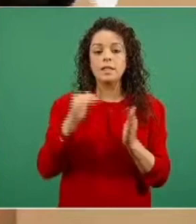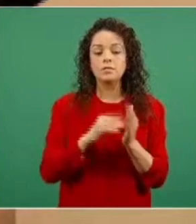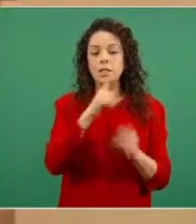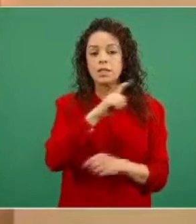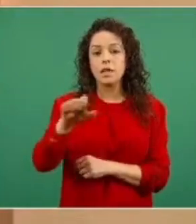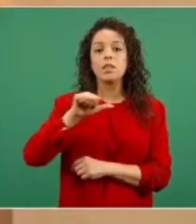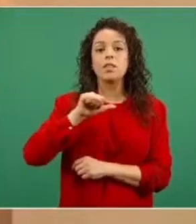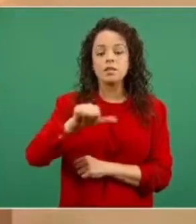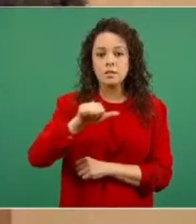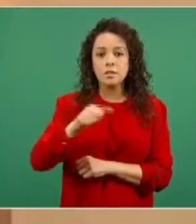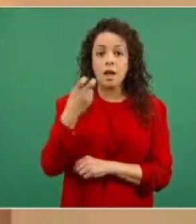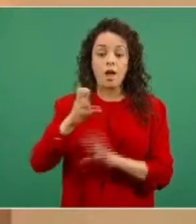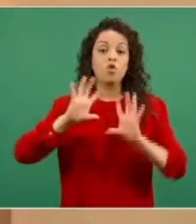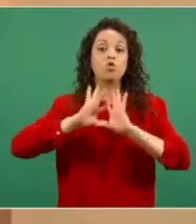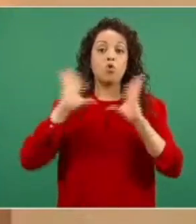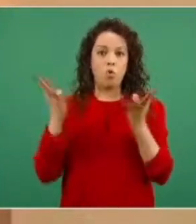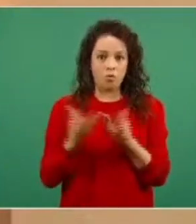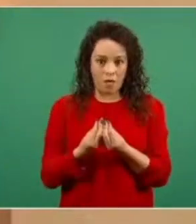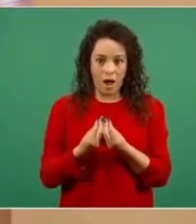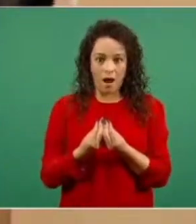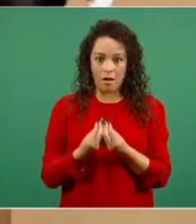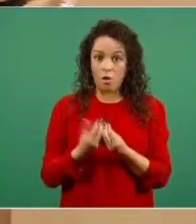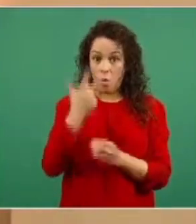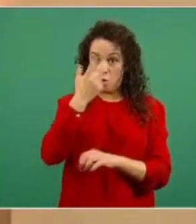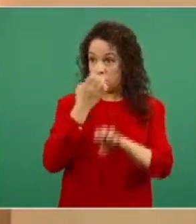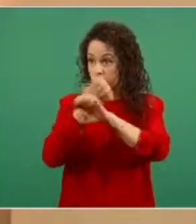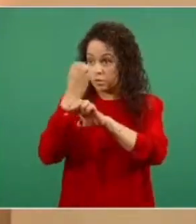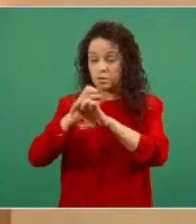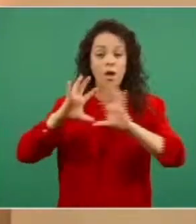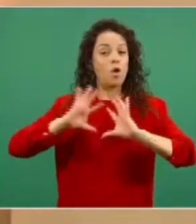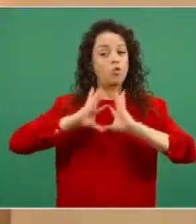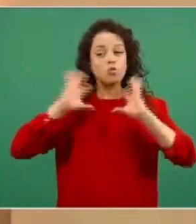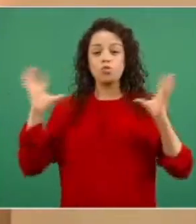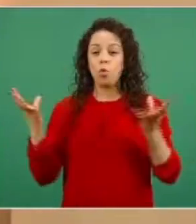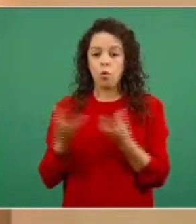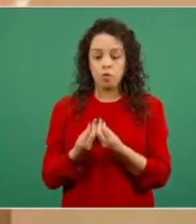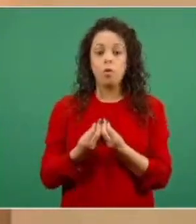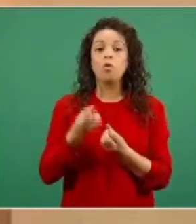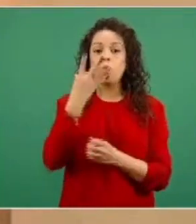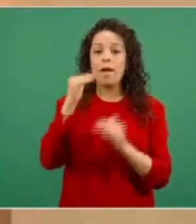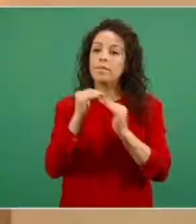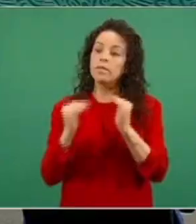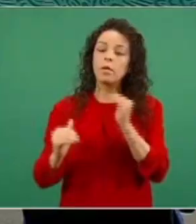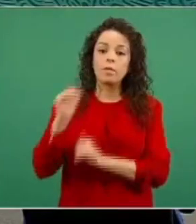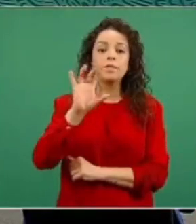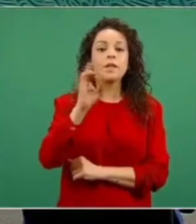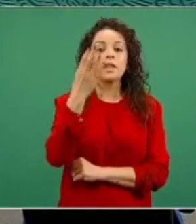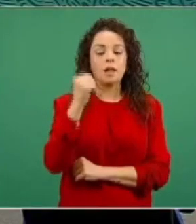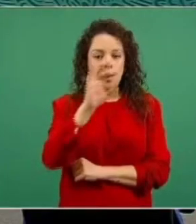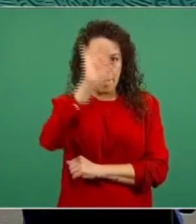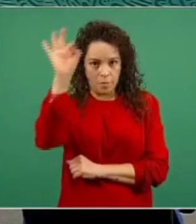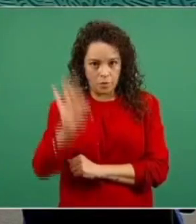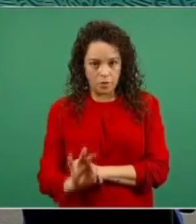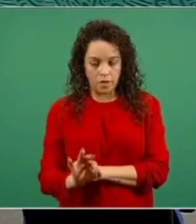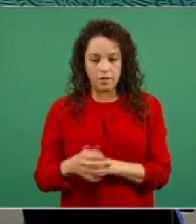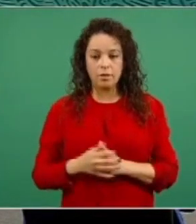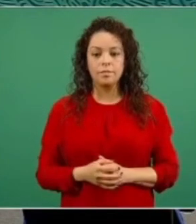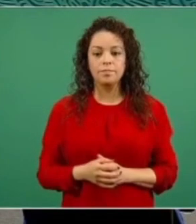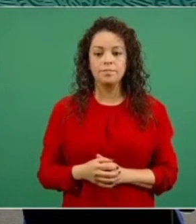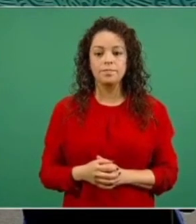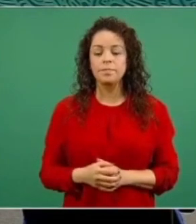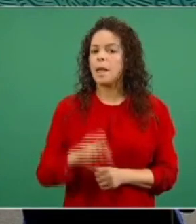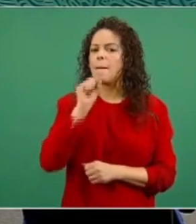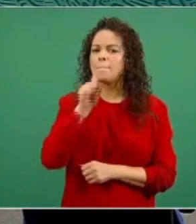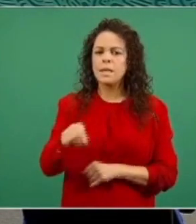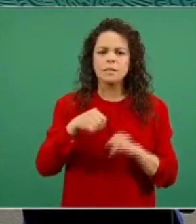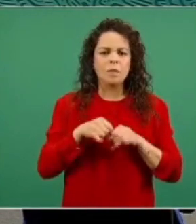6,116. Es decir, en total, si agrupamos los 8 estados, es un crecimiento del 39%. La siguiente, por favor, es la misma información, nada